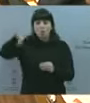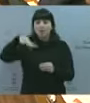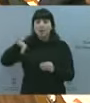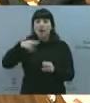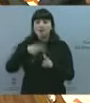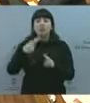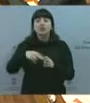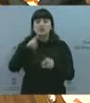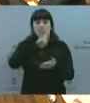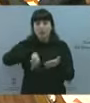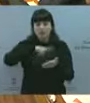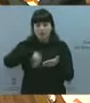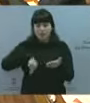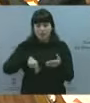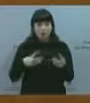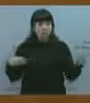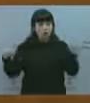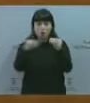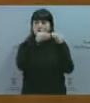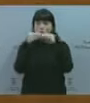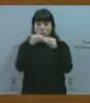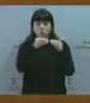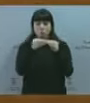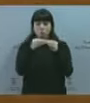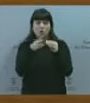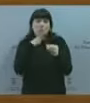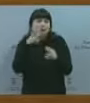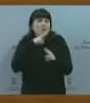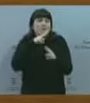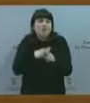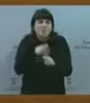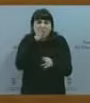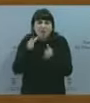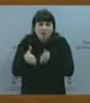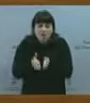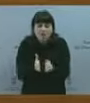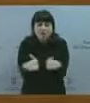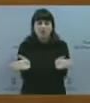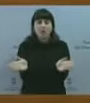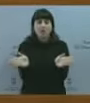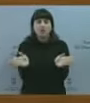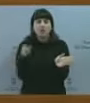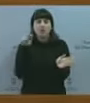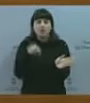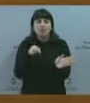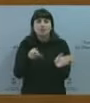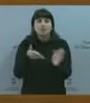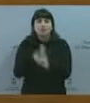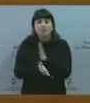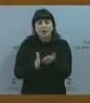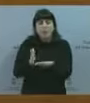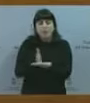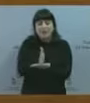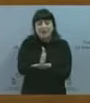del nome que ten que tener a ría, que chaman de Ribadeo, e que sirve de límite xeográfico entre dúas comunidades vecías e irmás,